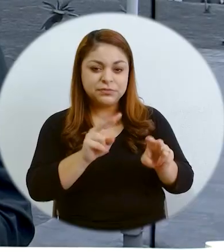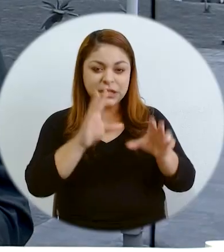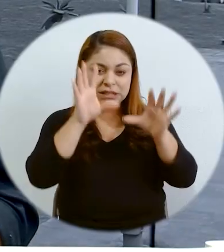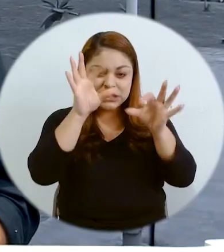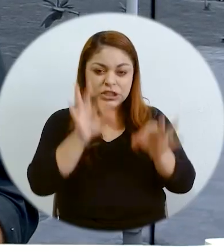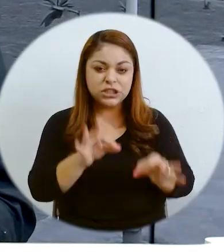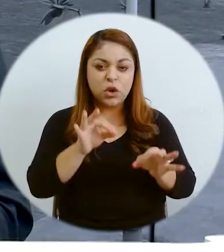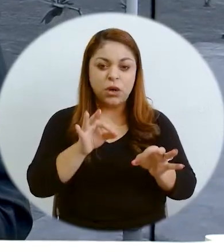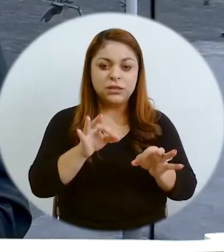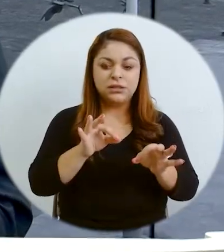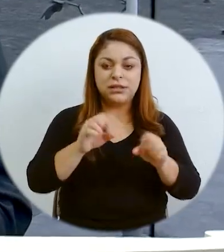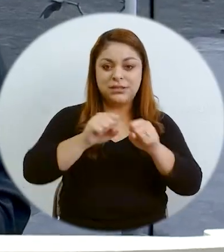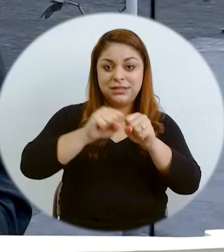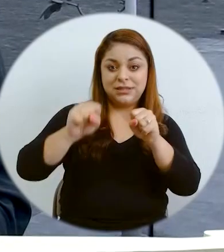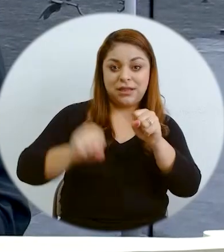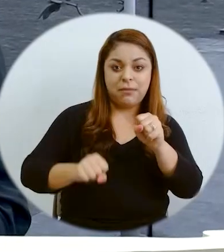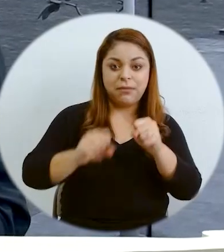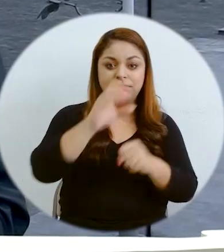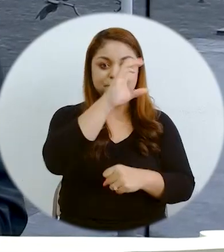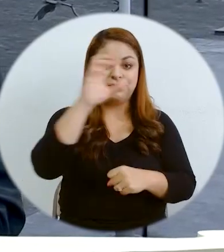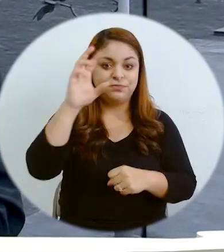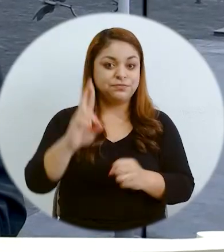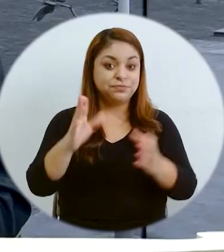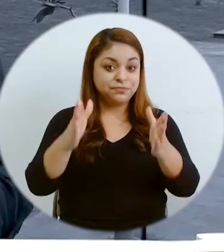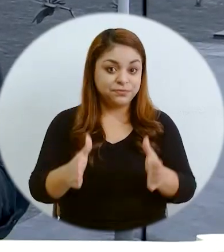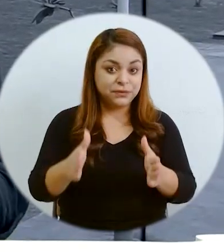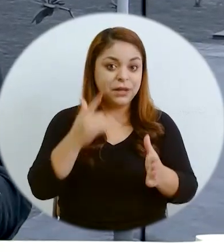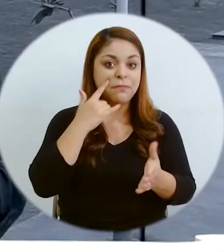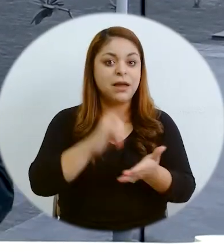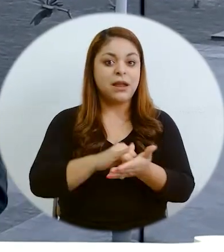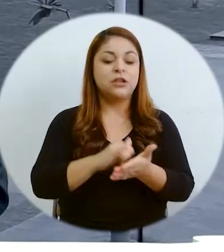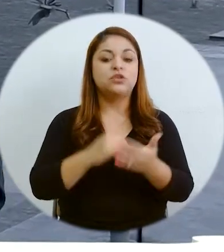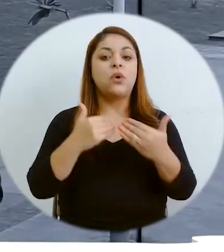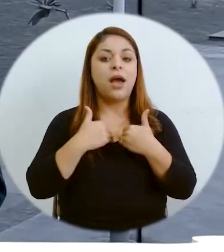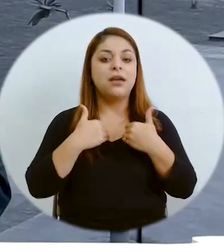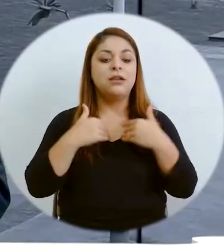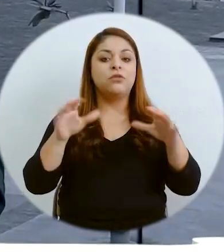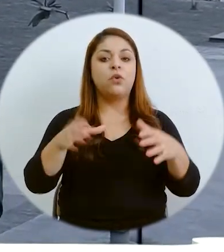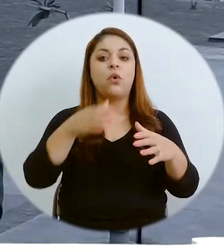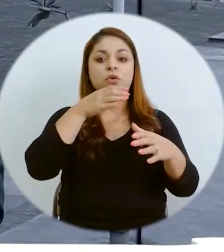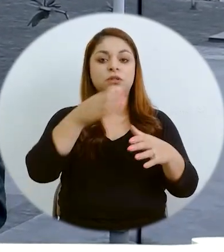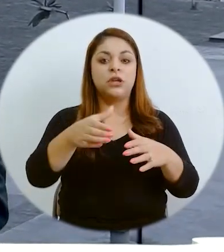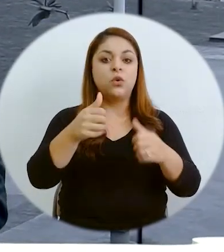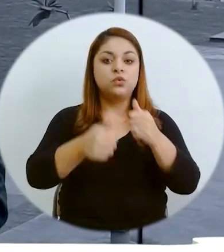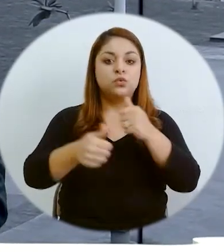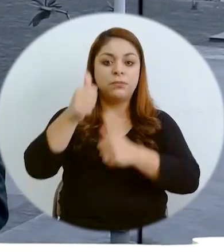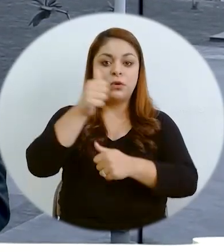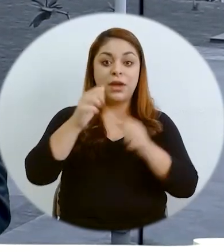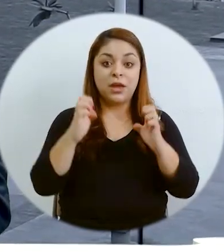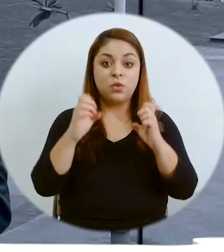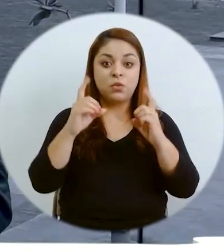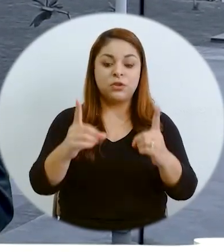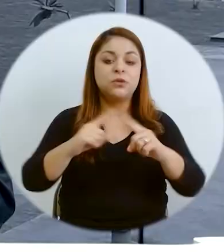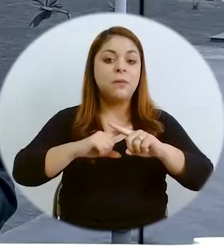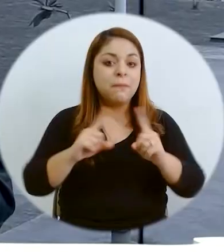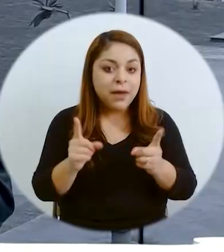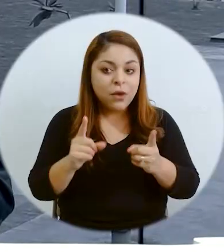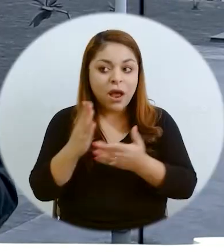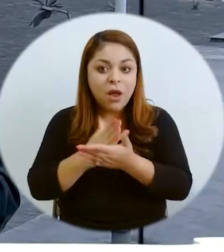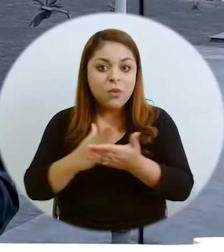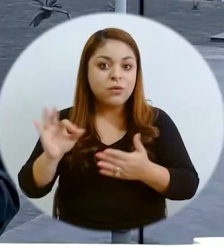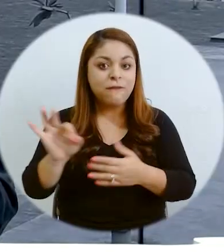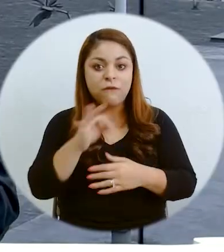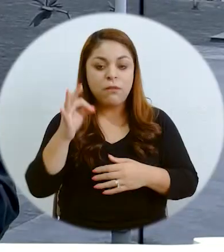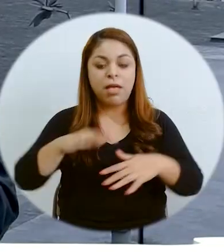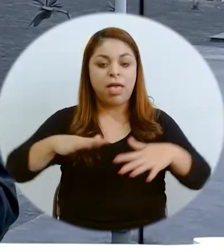las decisiones del sistema costarricense. Para eso hay el órgano que es el Consejo Superior de Educación,